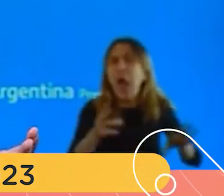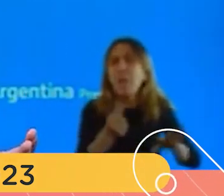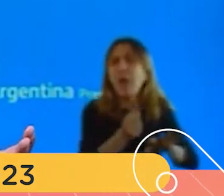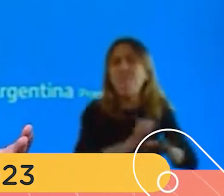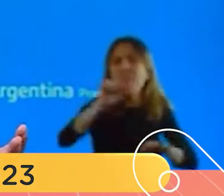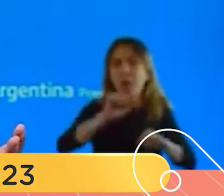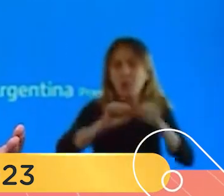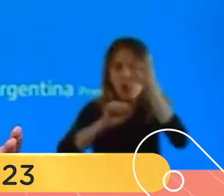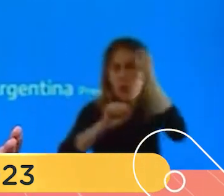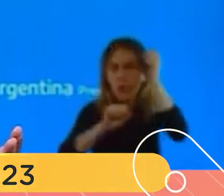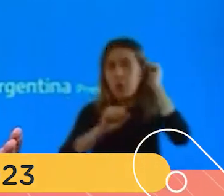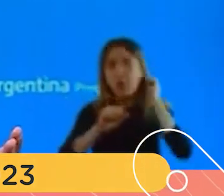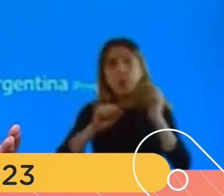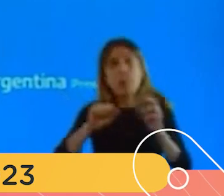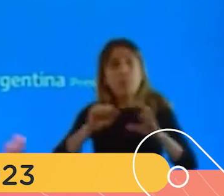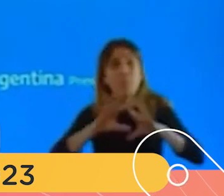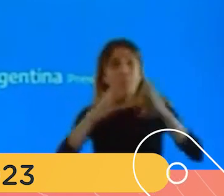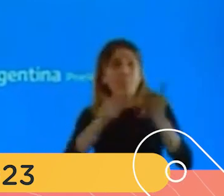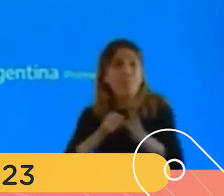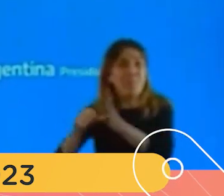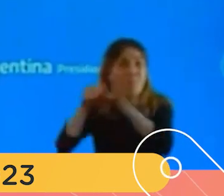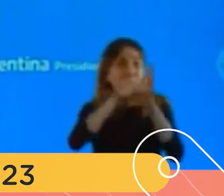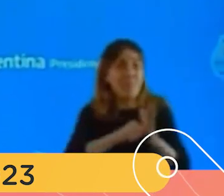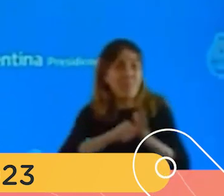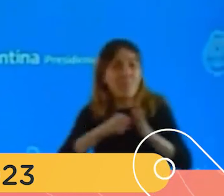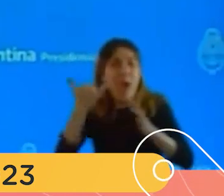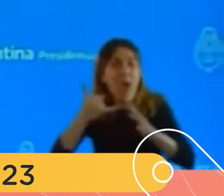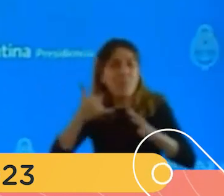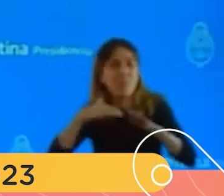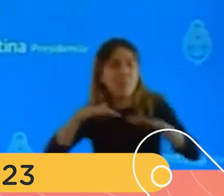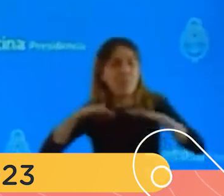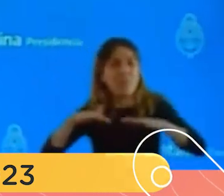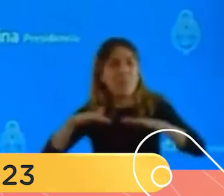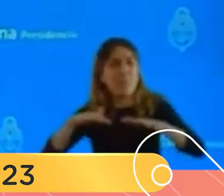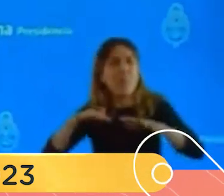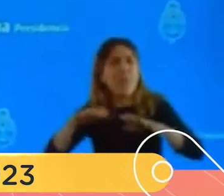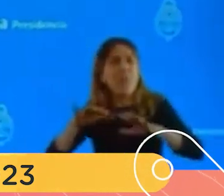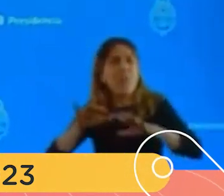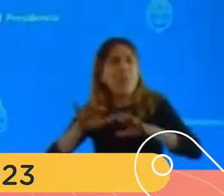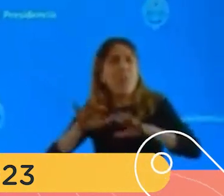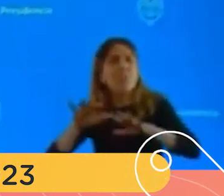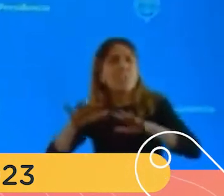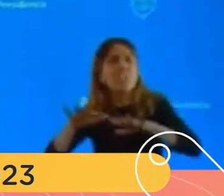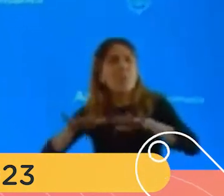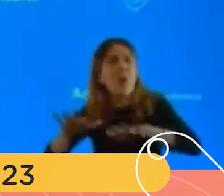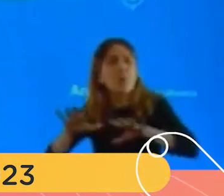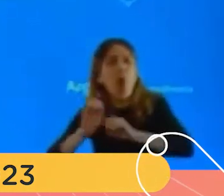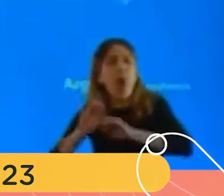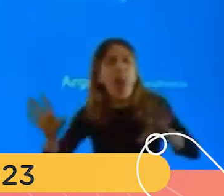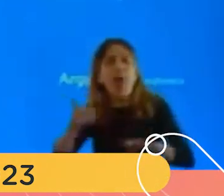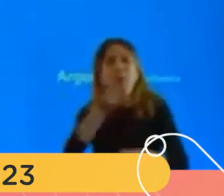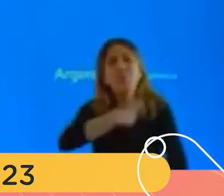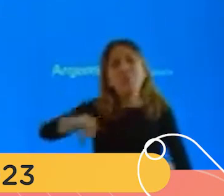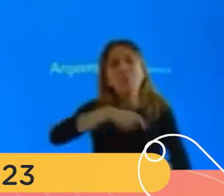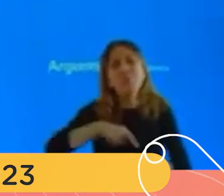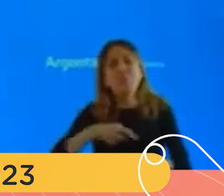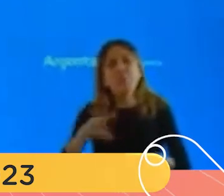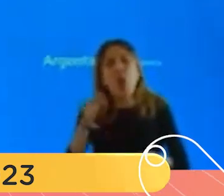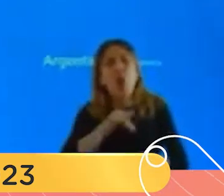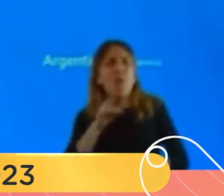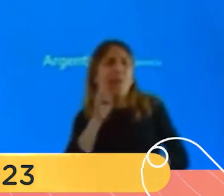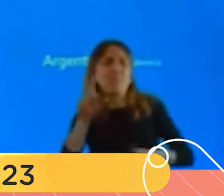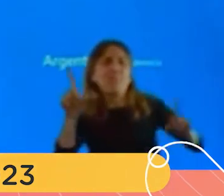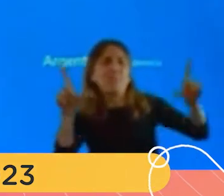con la sociedad que te votó tenés un rol que tenés que ejercer no podés andar llorando por los rincones y diciendo ay